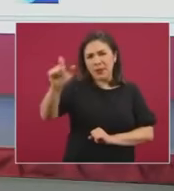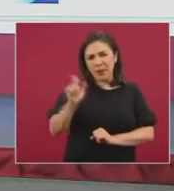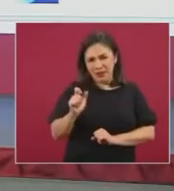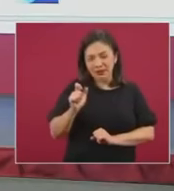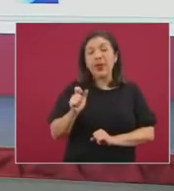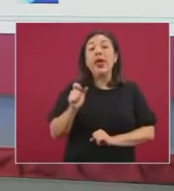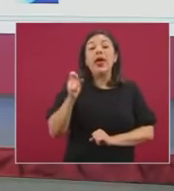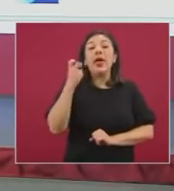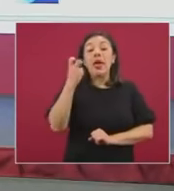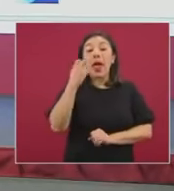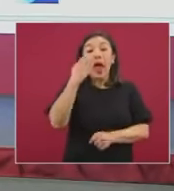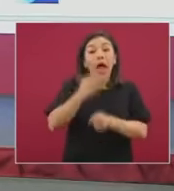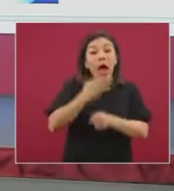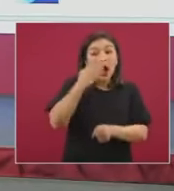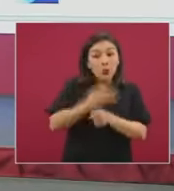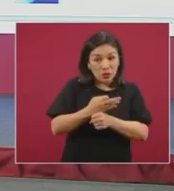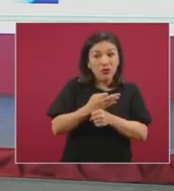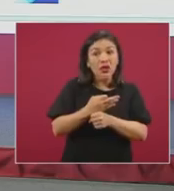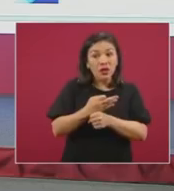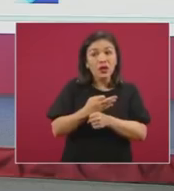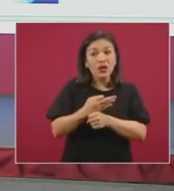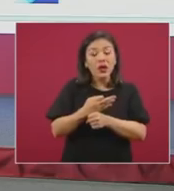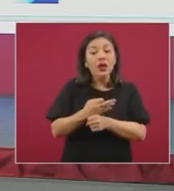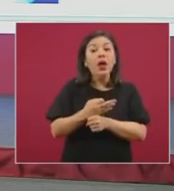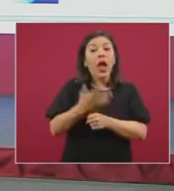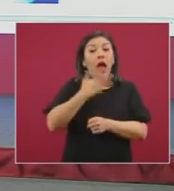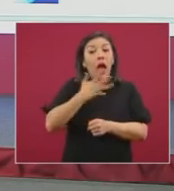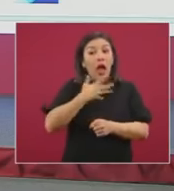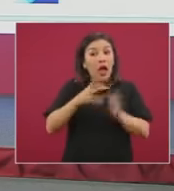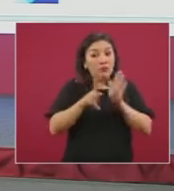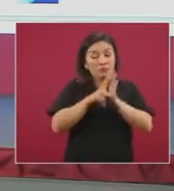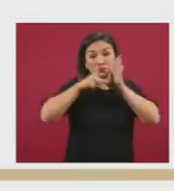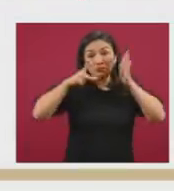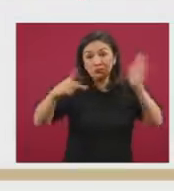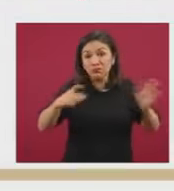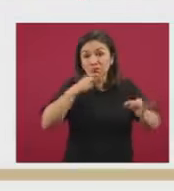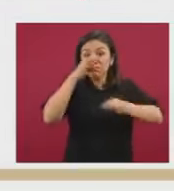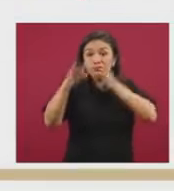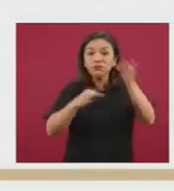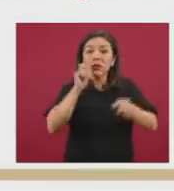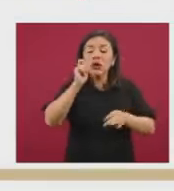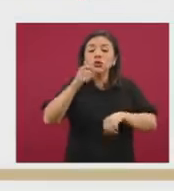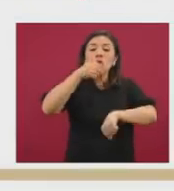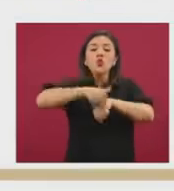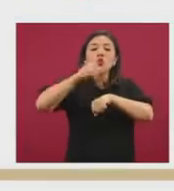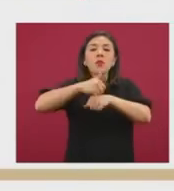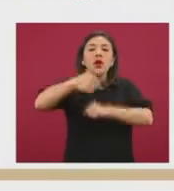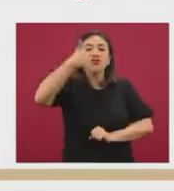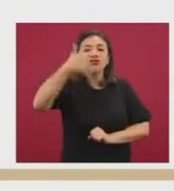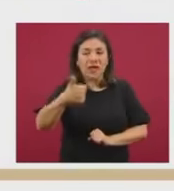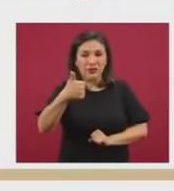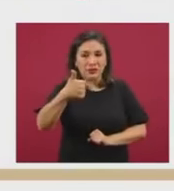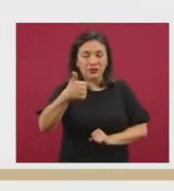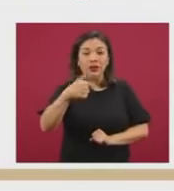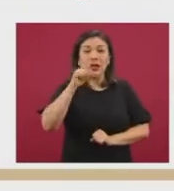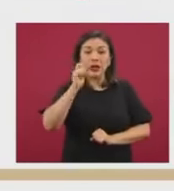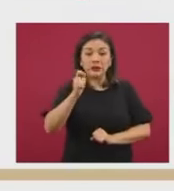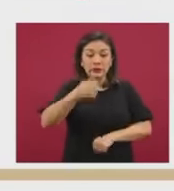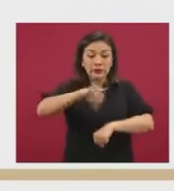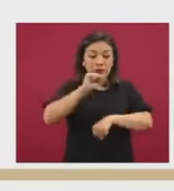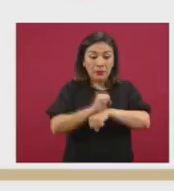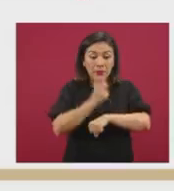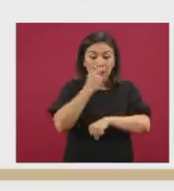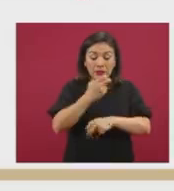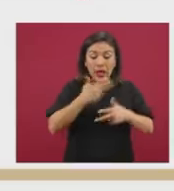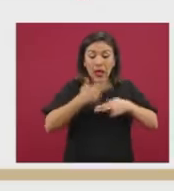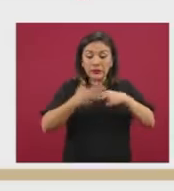coronavirus.gov.mx, y actualmente el que está publicado es el boletín número 6, que de la semana que llega hasta la